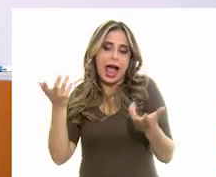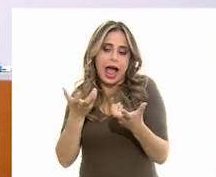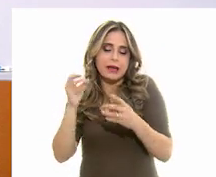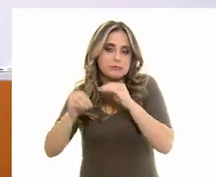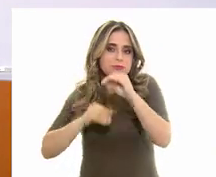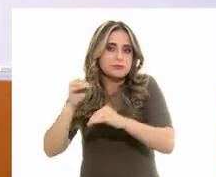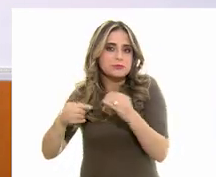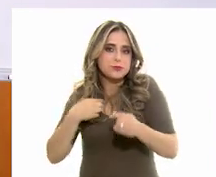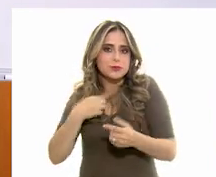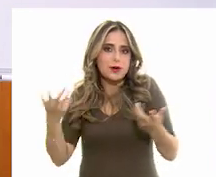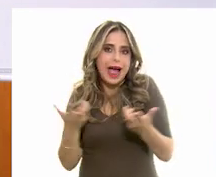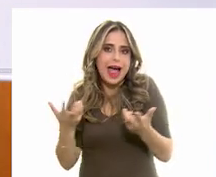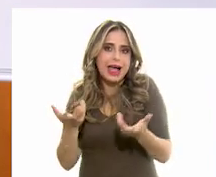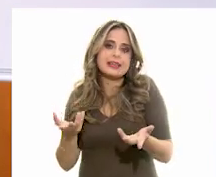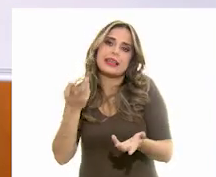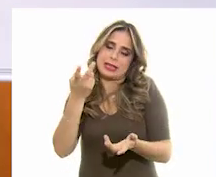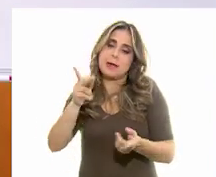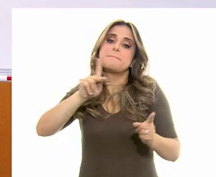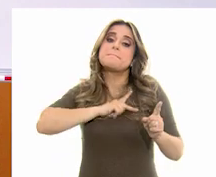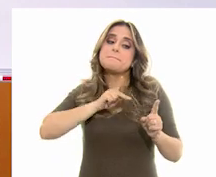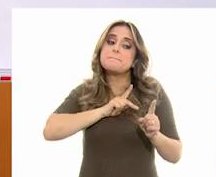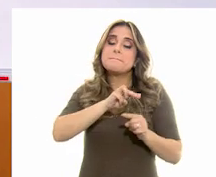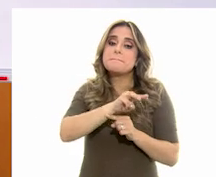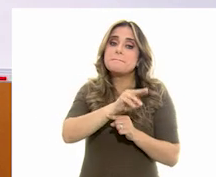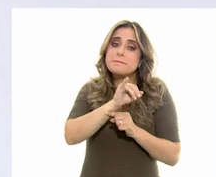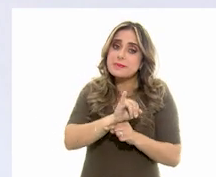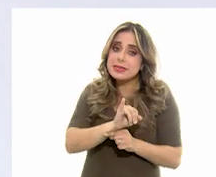Exactamente. Y entonces vamos a anotar mi,